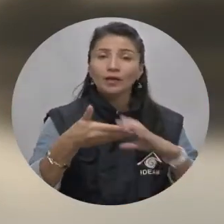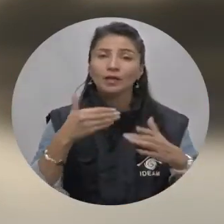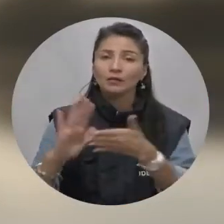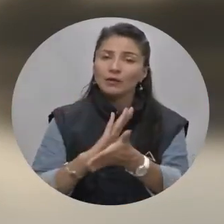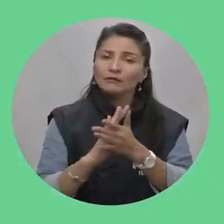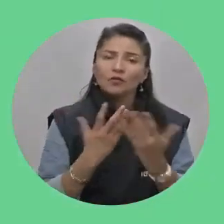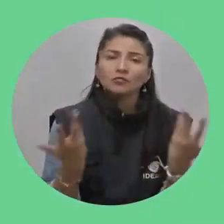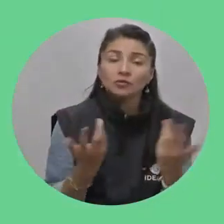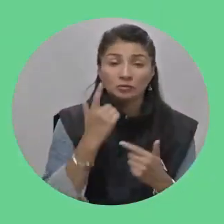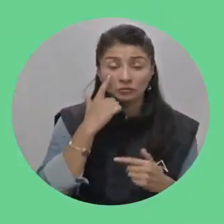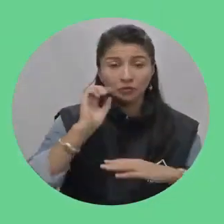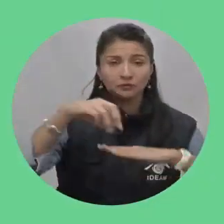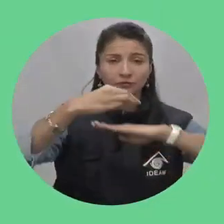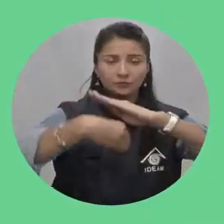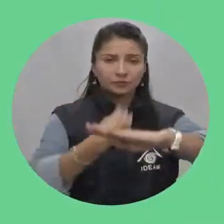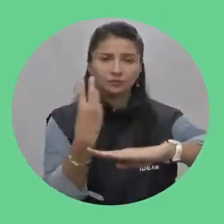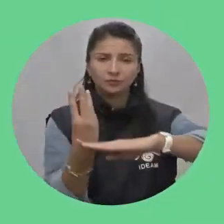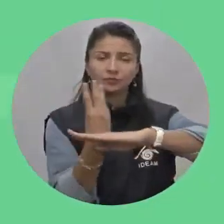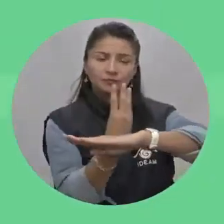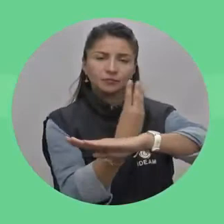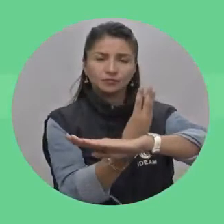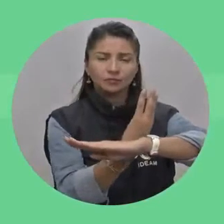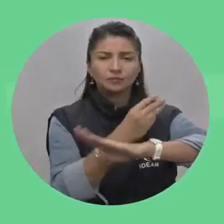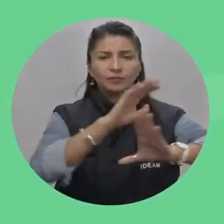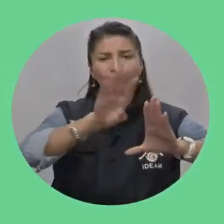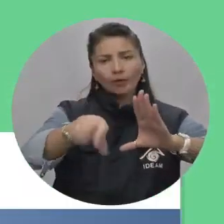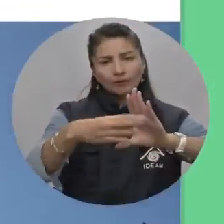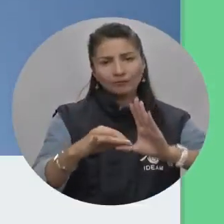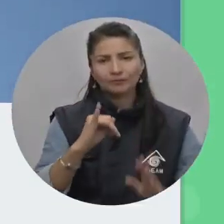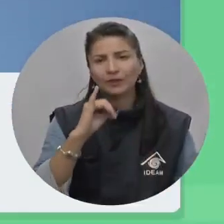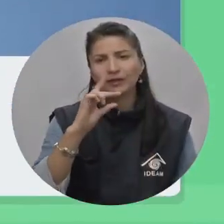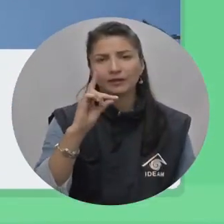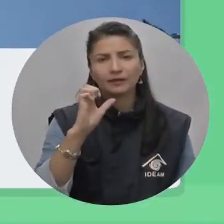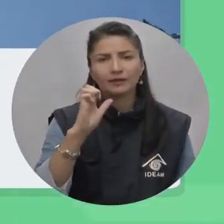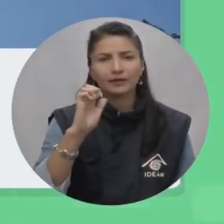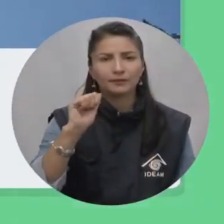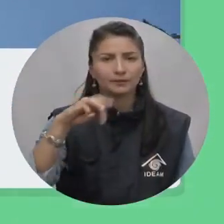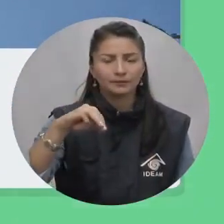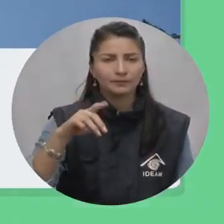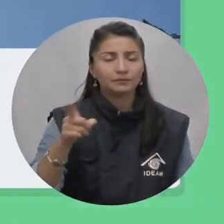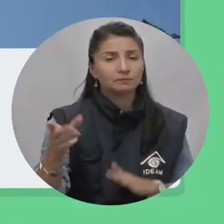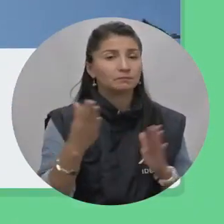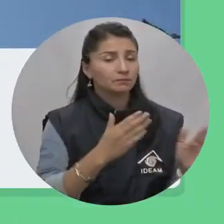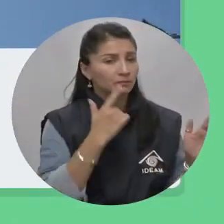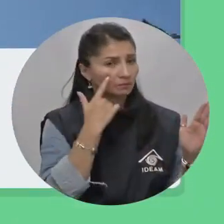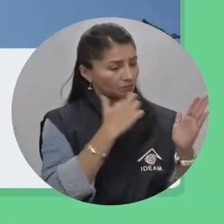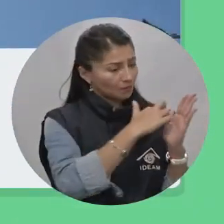el Océano Pacífico. Para mayor información sobre el pronóstico del tiempo, visítenos en